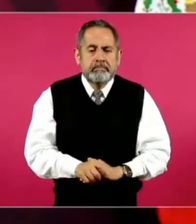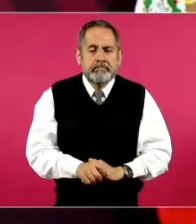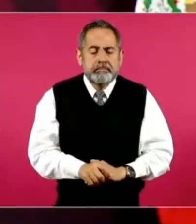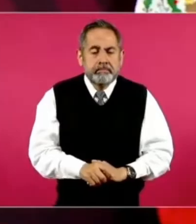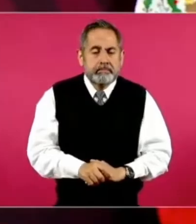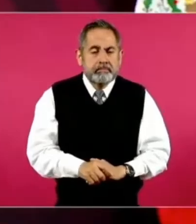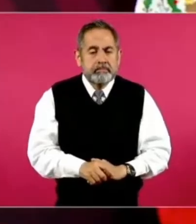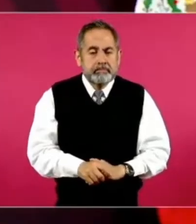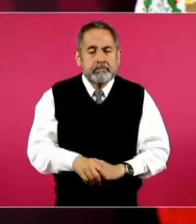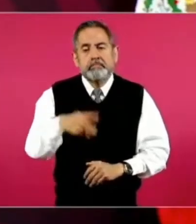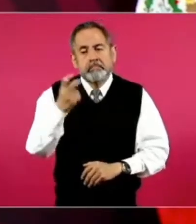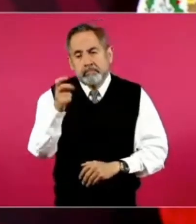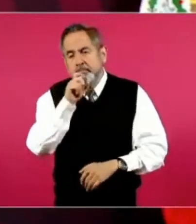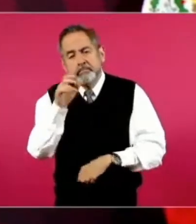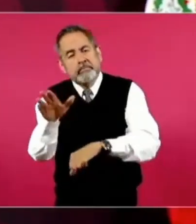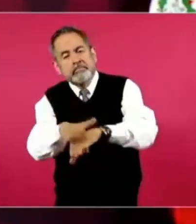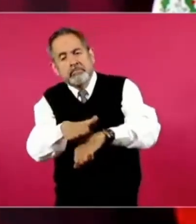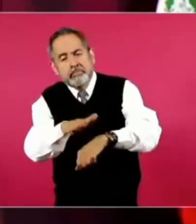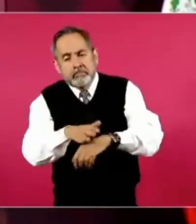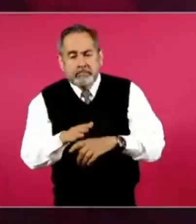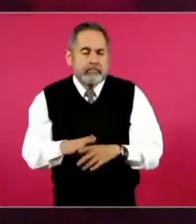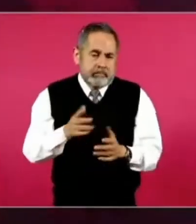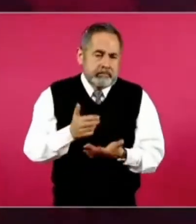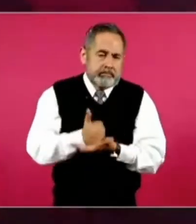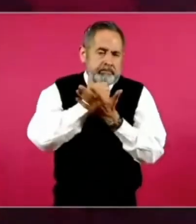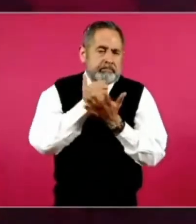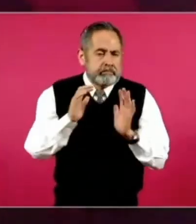Y ese llamado ha ayudado,